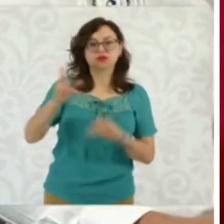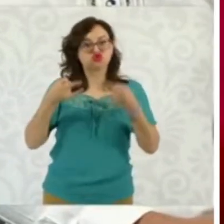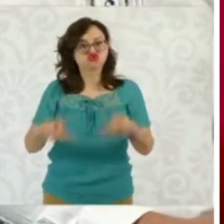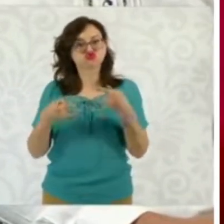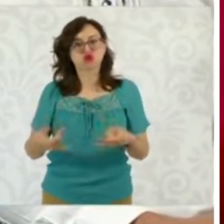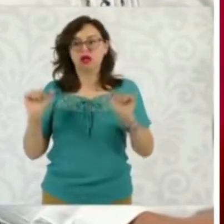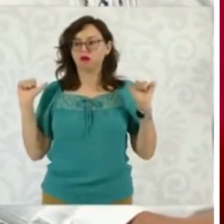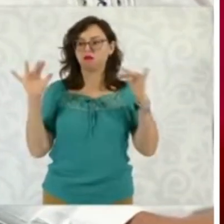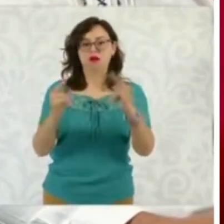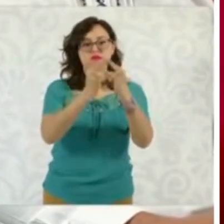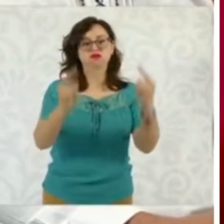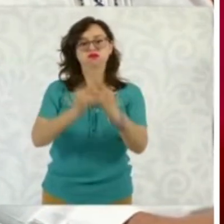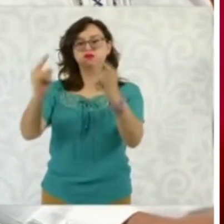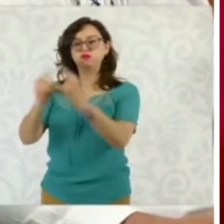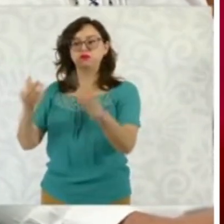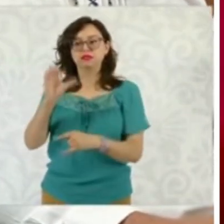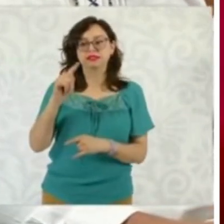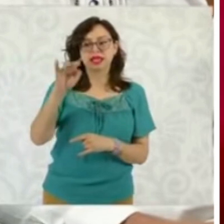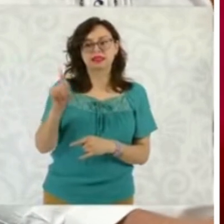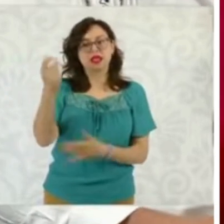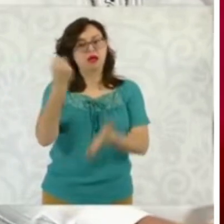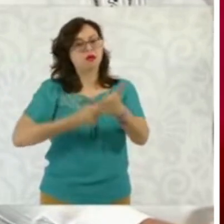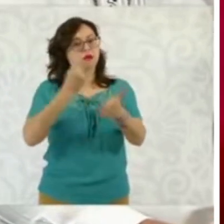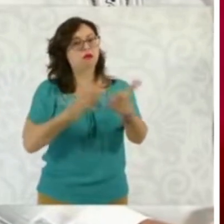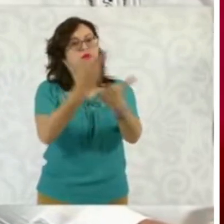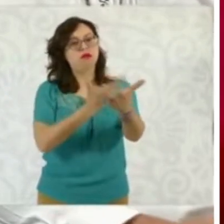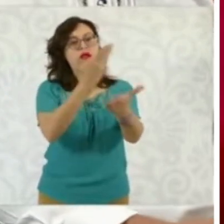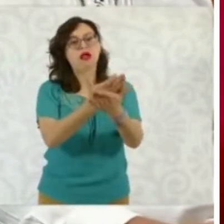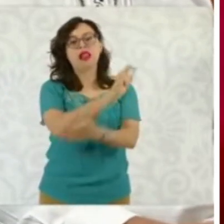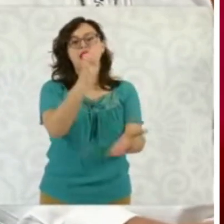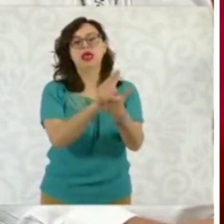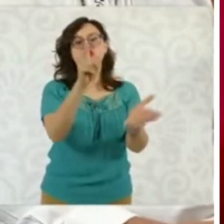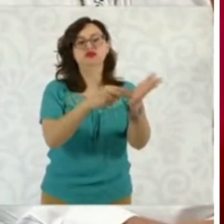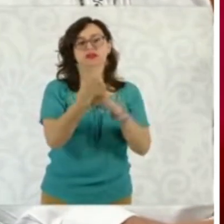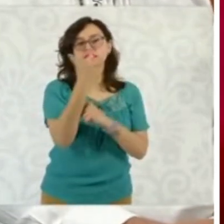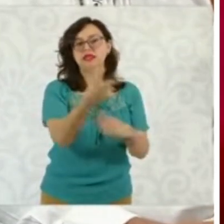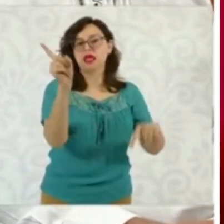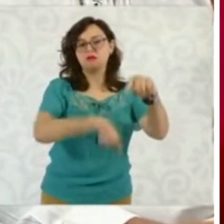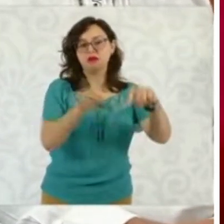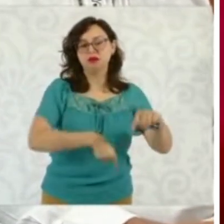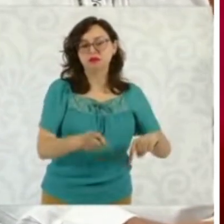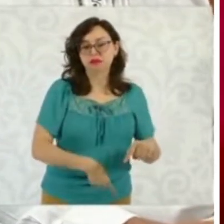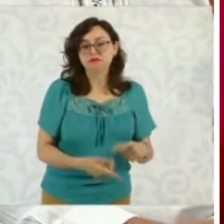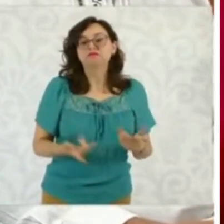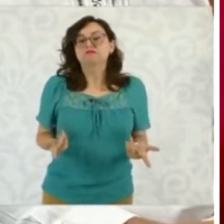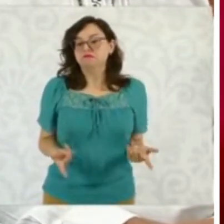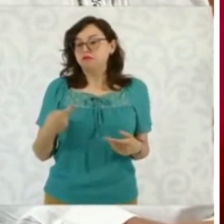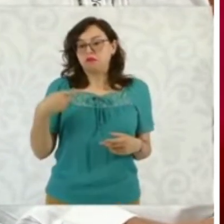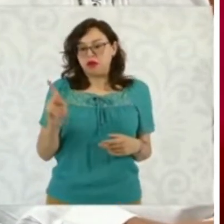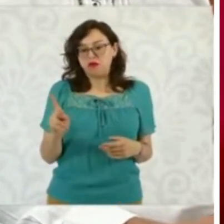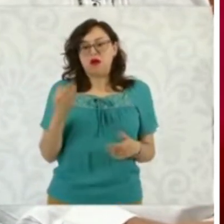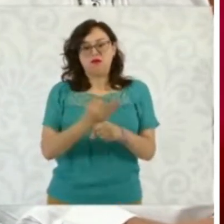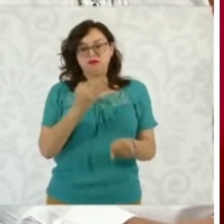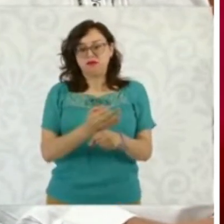la derogación de la ley de 2007. Pero digamos, con este programa de pensiones para el bienestar, pues se cubre, digamos, la demanda como principal de